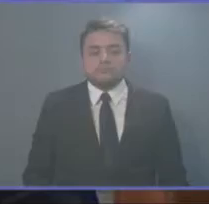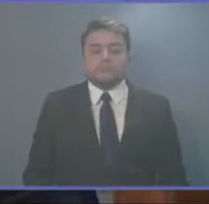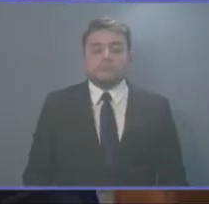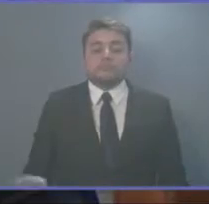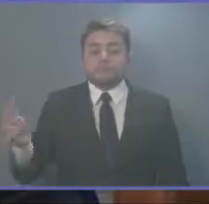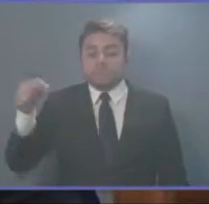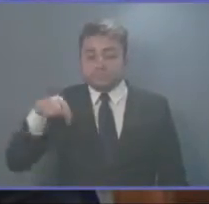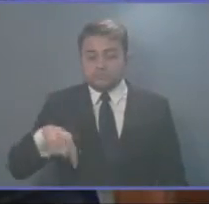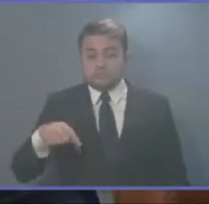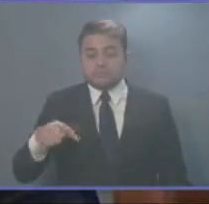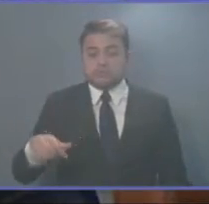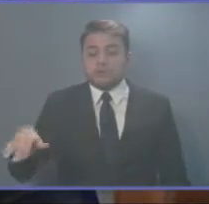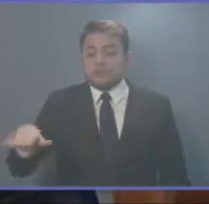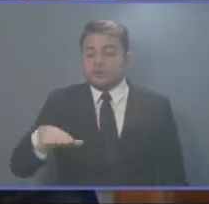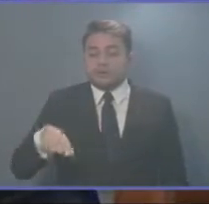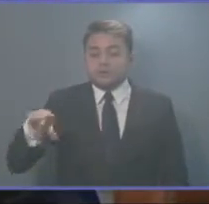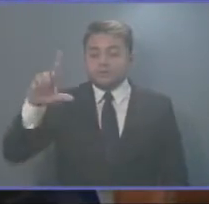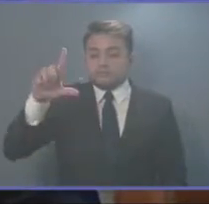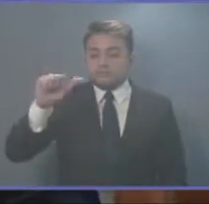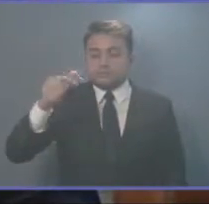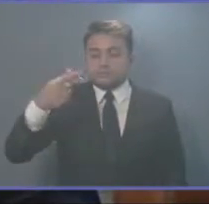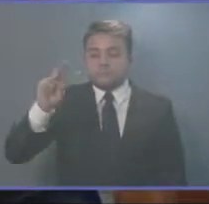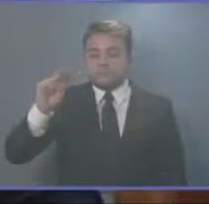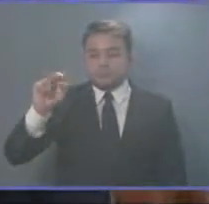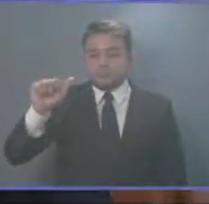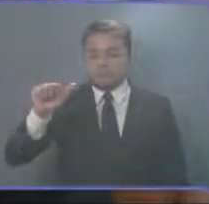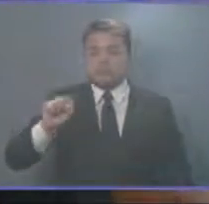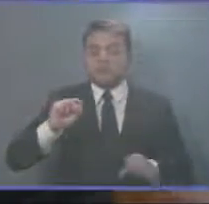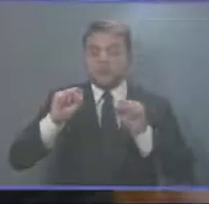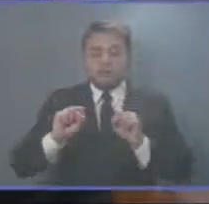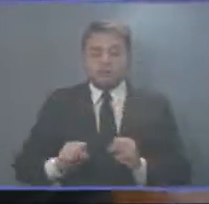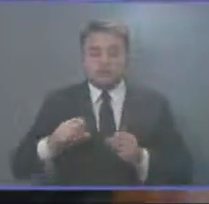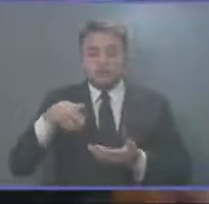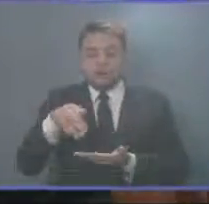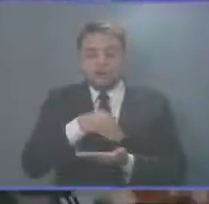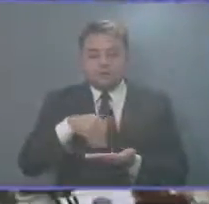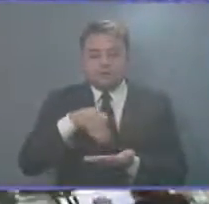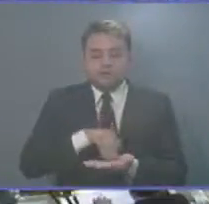hoy va a pasar a ser ciudad. Muchas gracias, que Dios les bendiga, colegas diputadas y diputados.